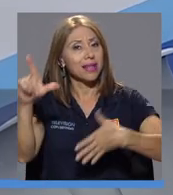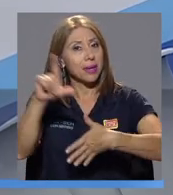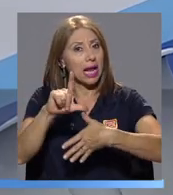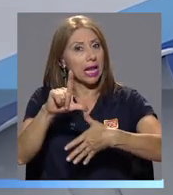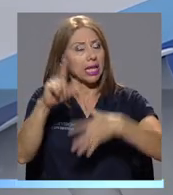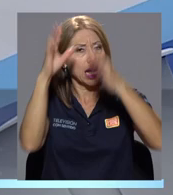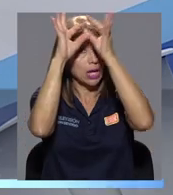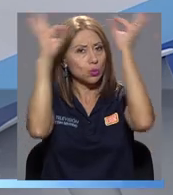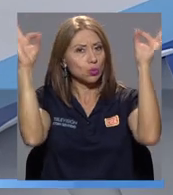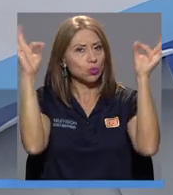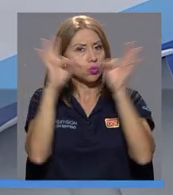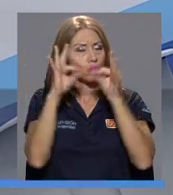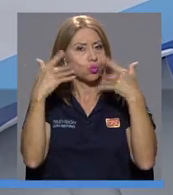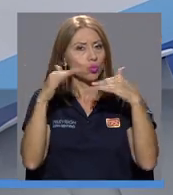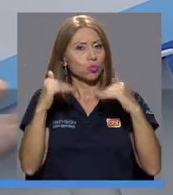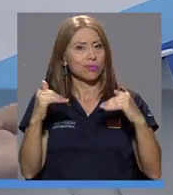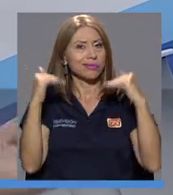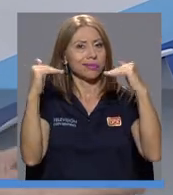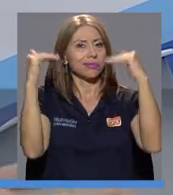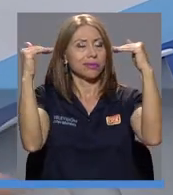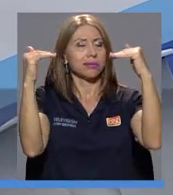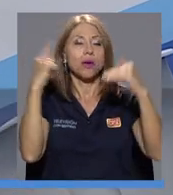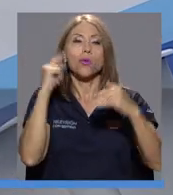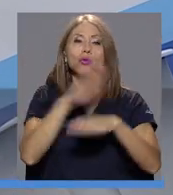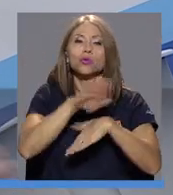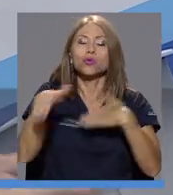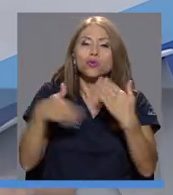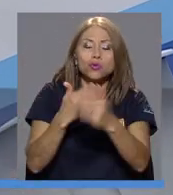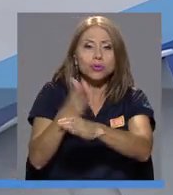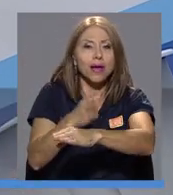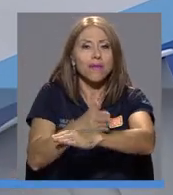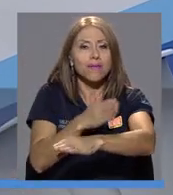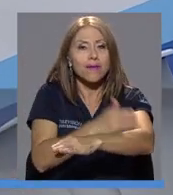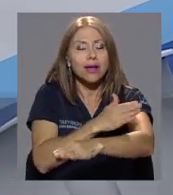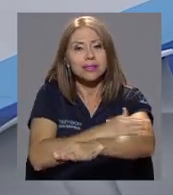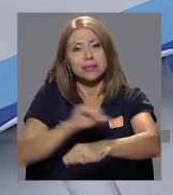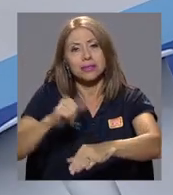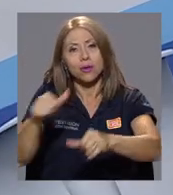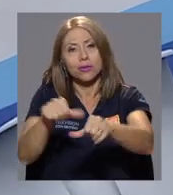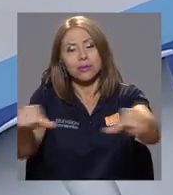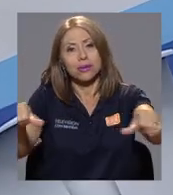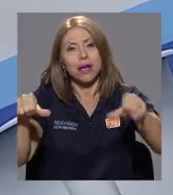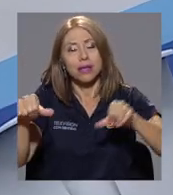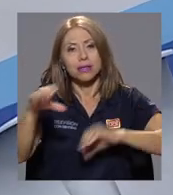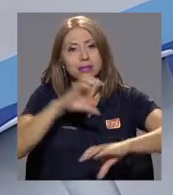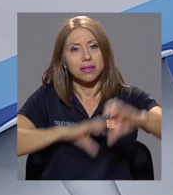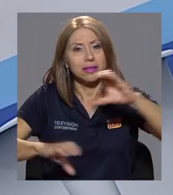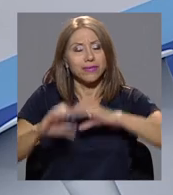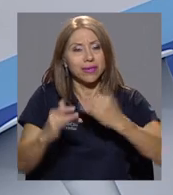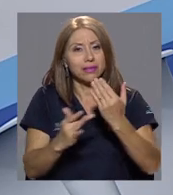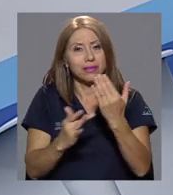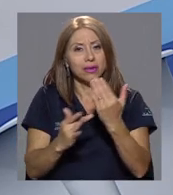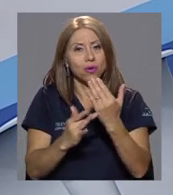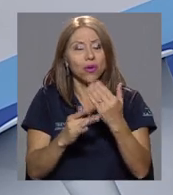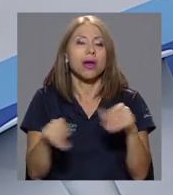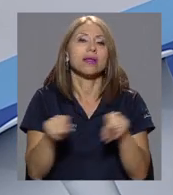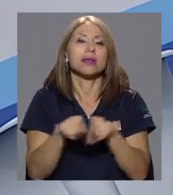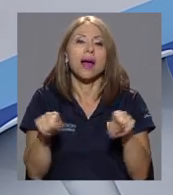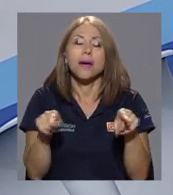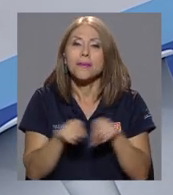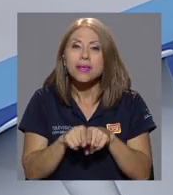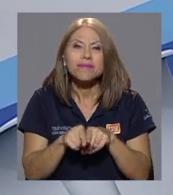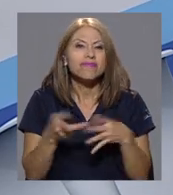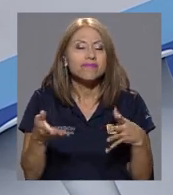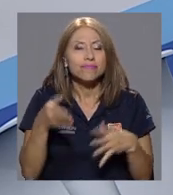no solamente por todos sus avances en otras áreas científicas tecnológicas pero también en la